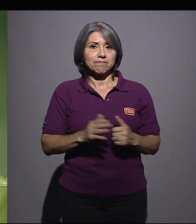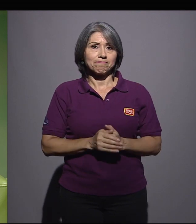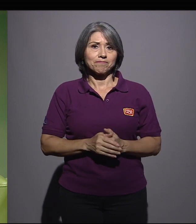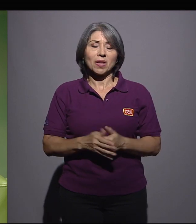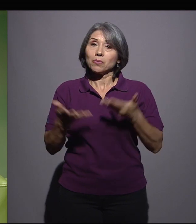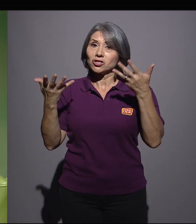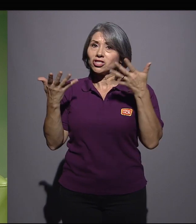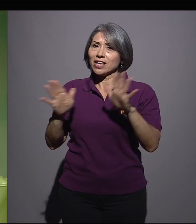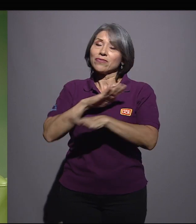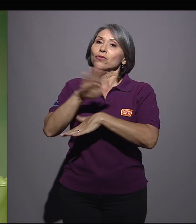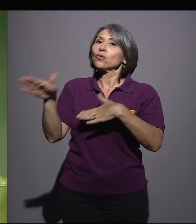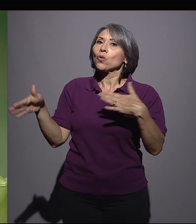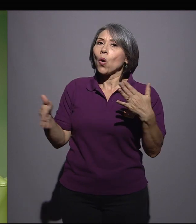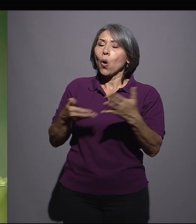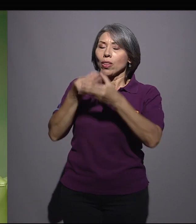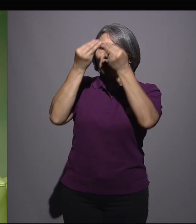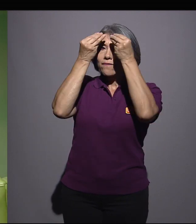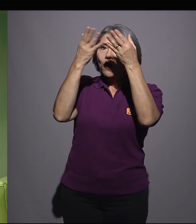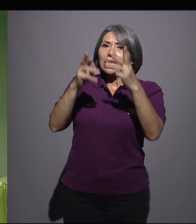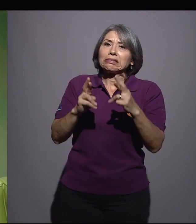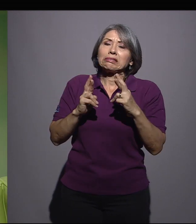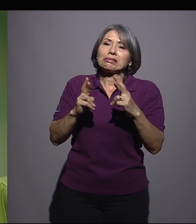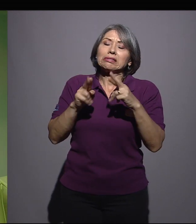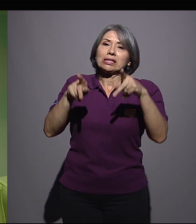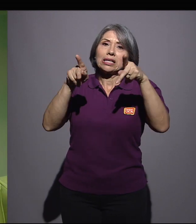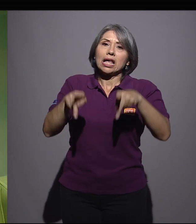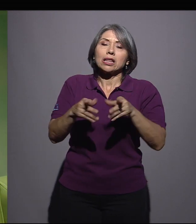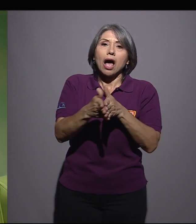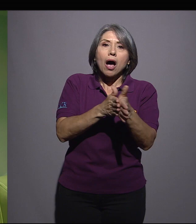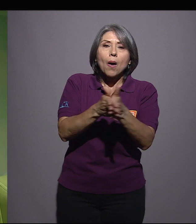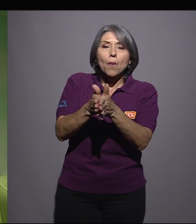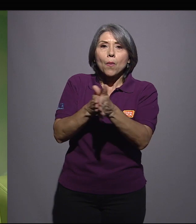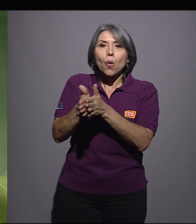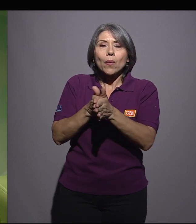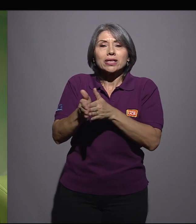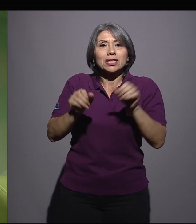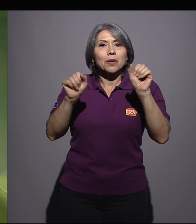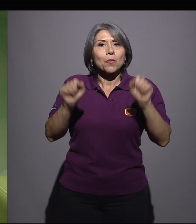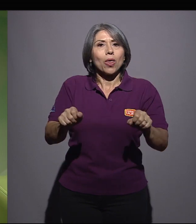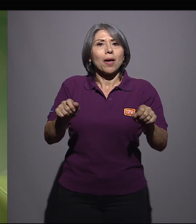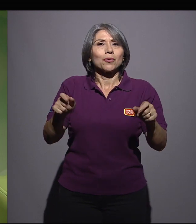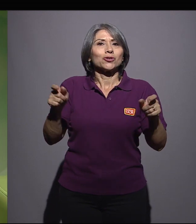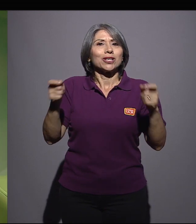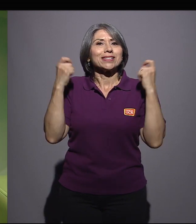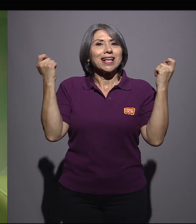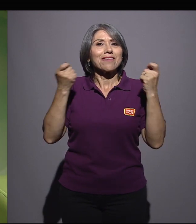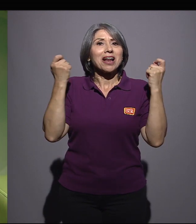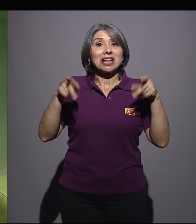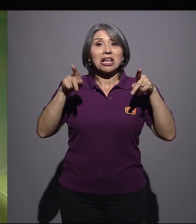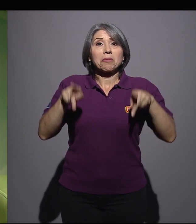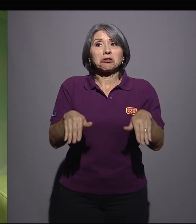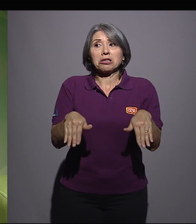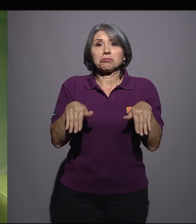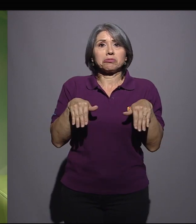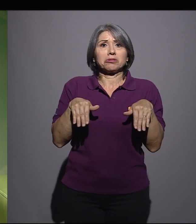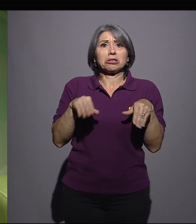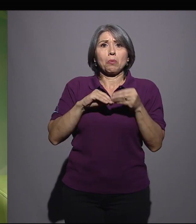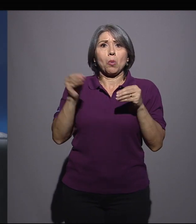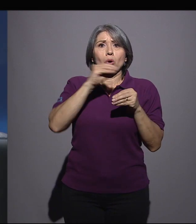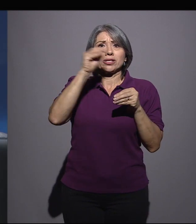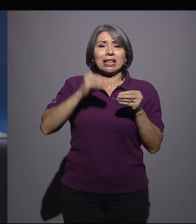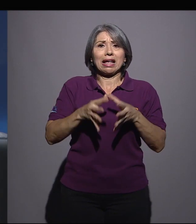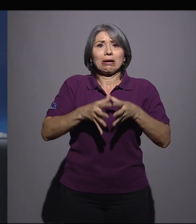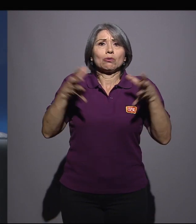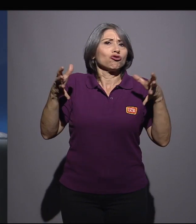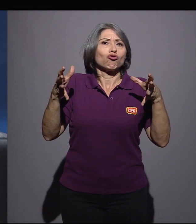la información, ojalá que la gente aproveche, que podamos celebrar la disminución del abstencionismo en estas elecciones